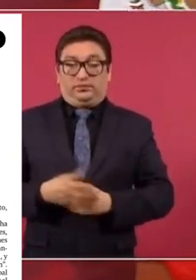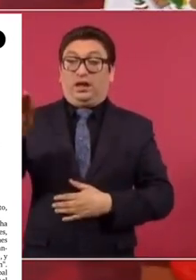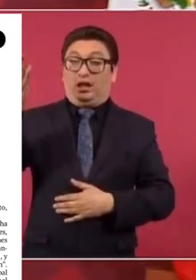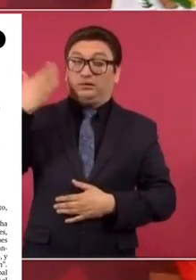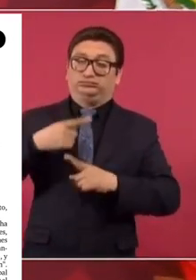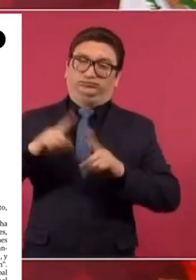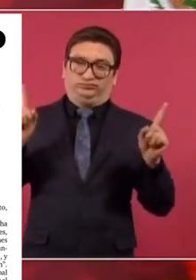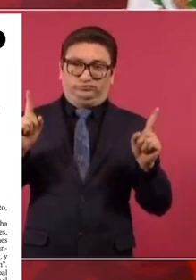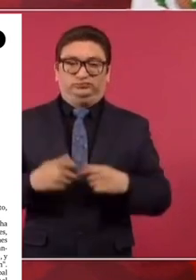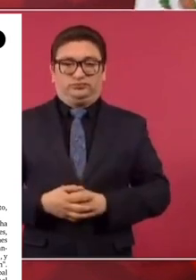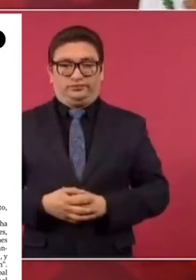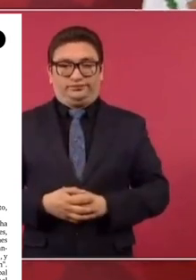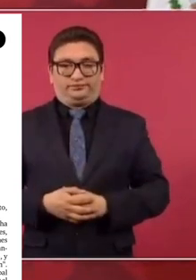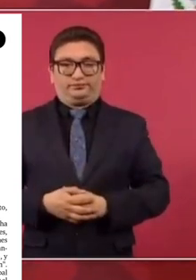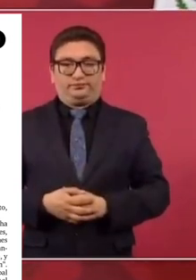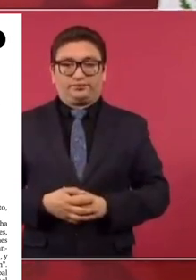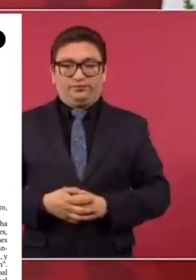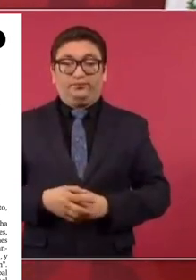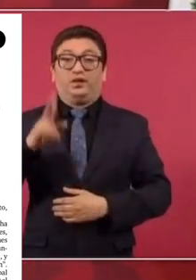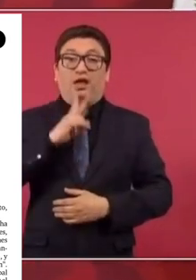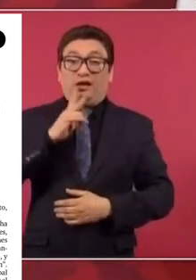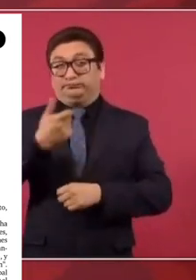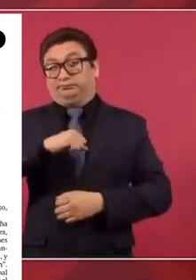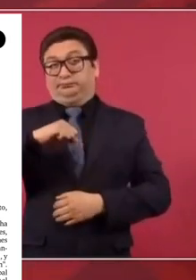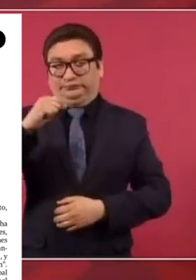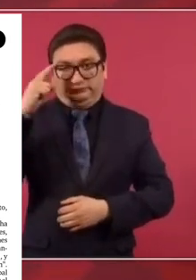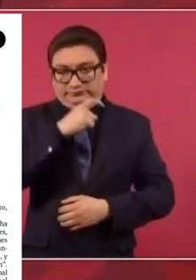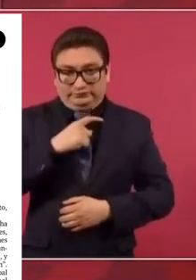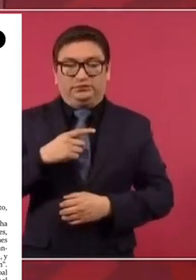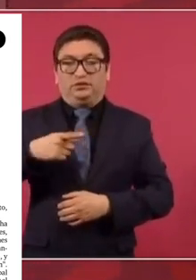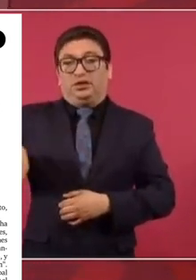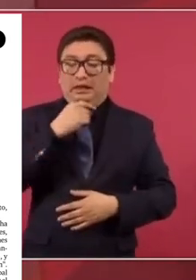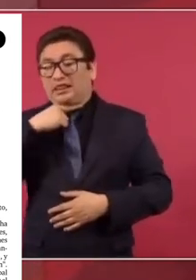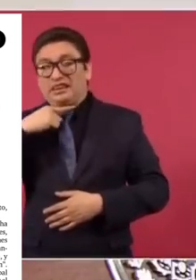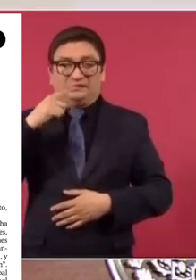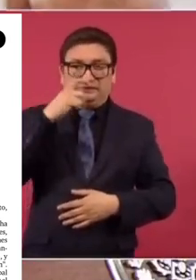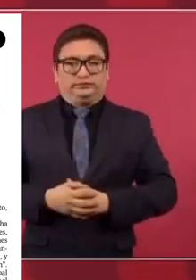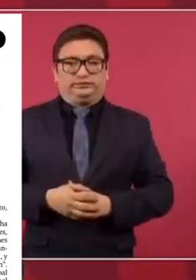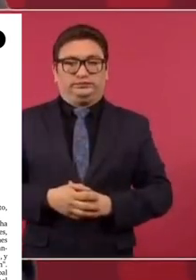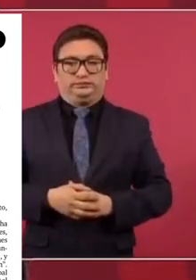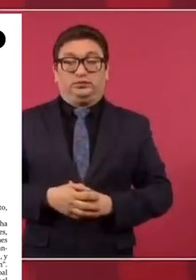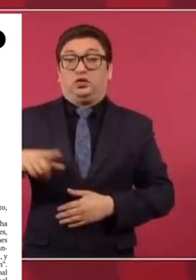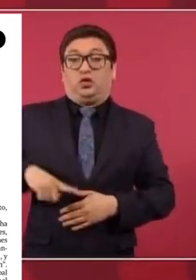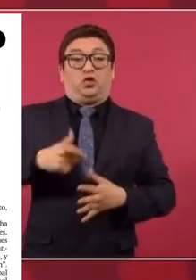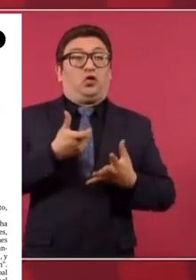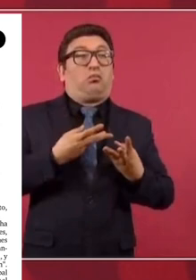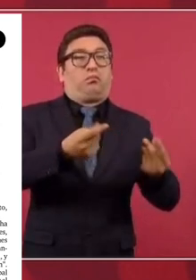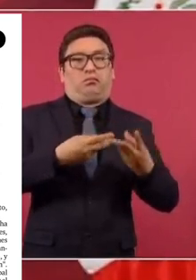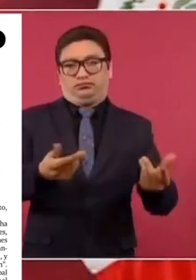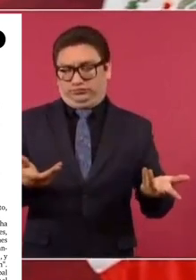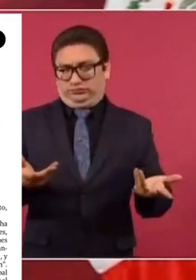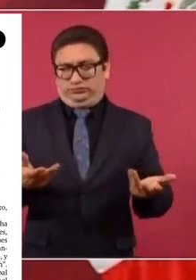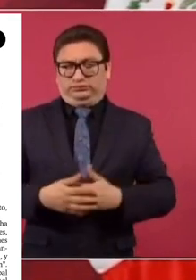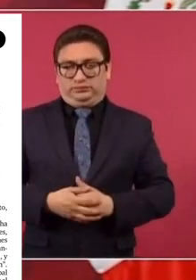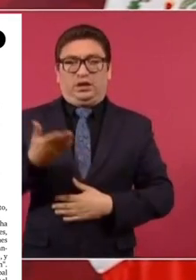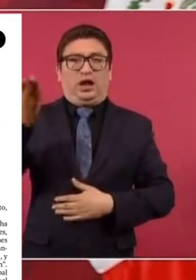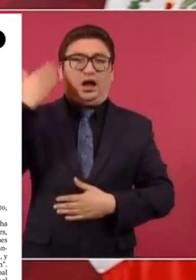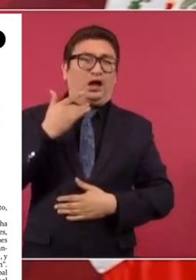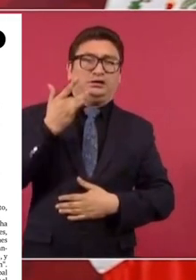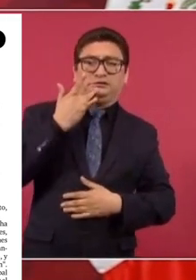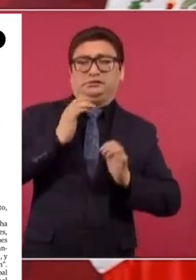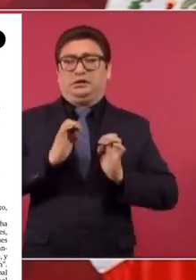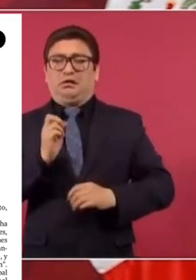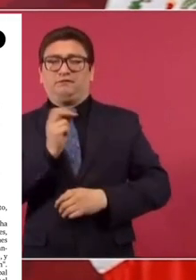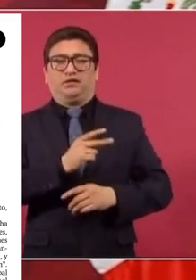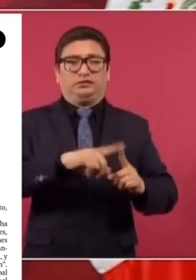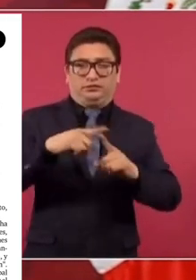como antes, que a ver, hay que apretarnos el cinturón, ¿no? El pueblo se aprieta el cinturón y el gobierno derrocha. Hay lujos, hay